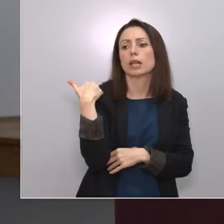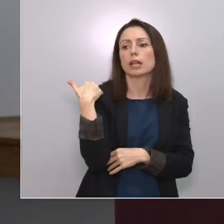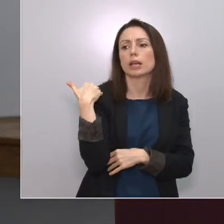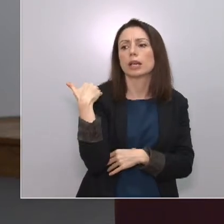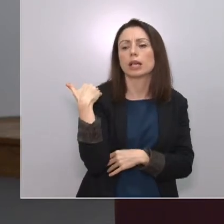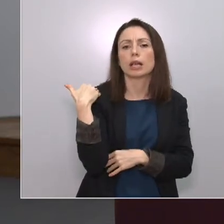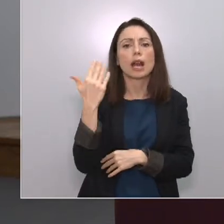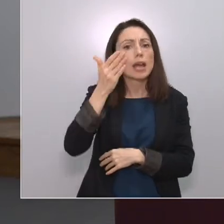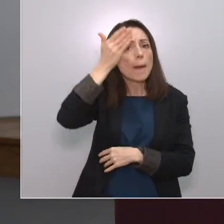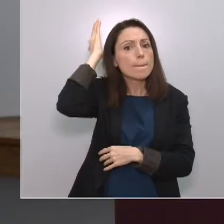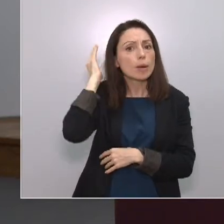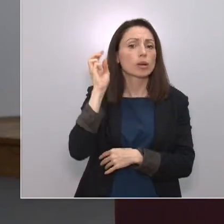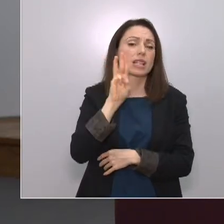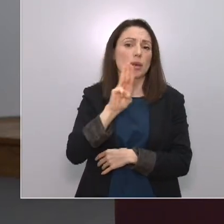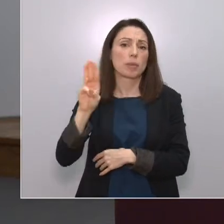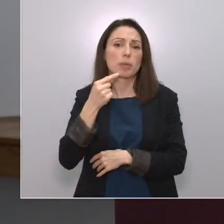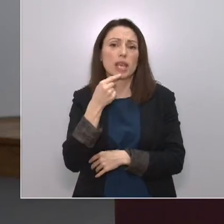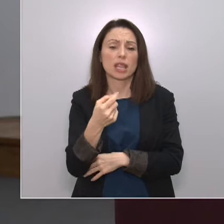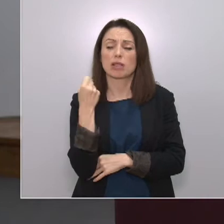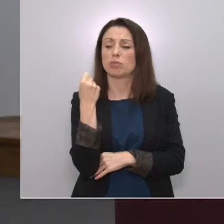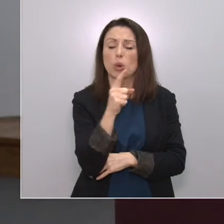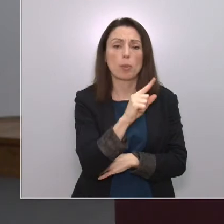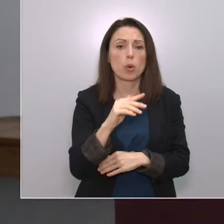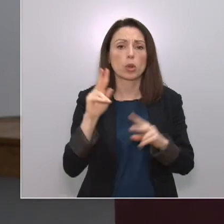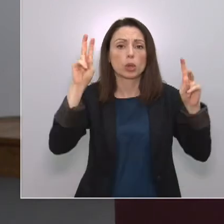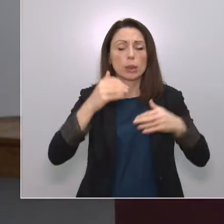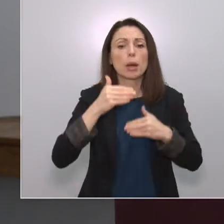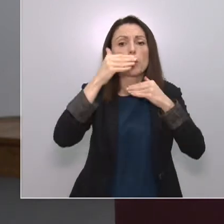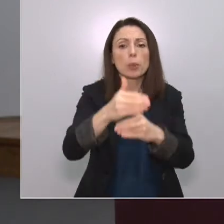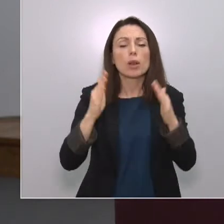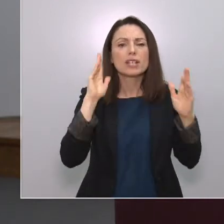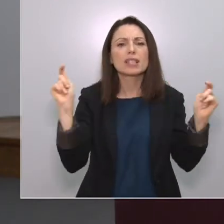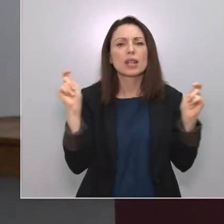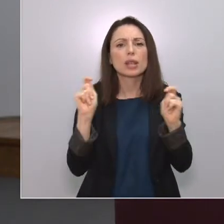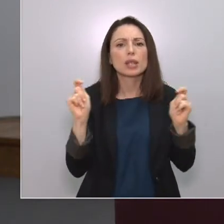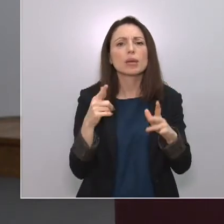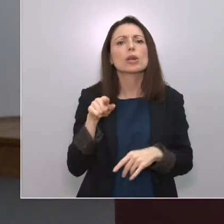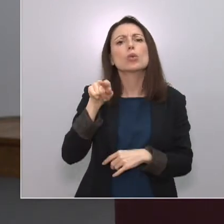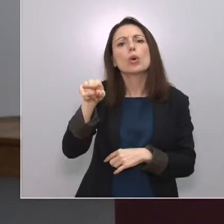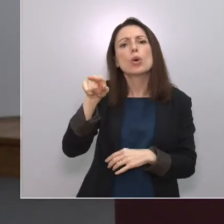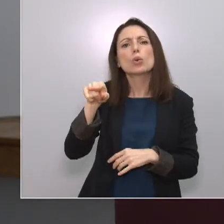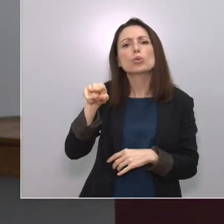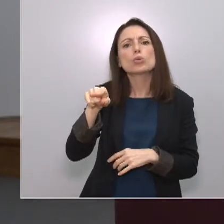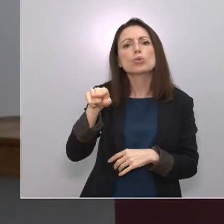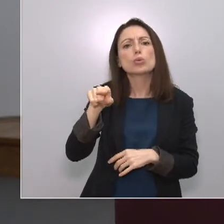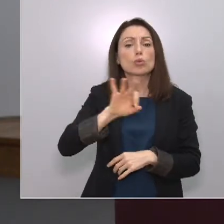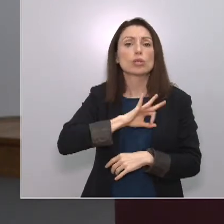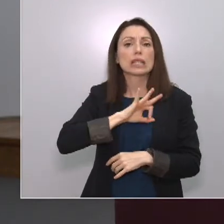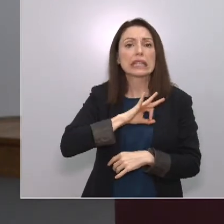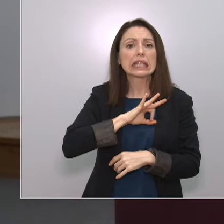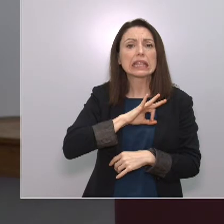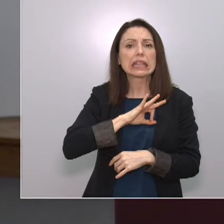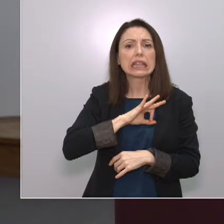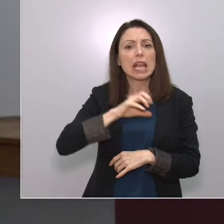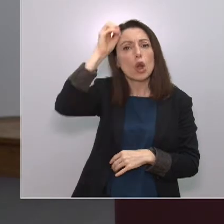Casado, el presidente del PP, dijo que no iba a apoyar esa prórroga del estado de alarma, pero quería preguntarle si usted sería partidario de